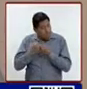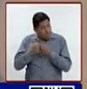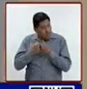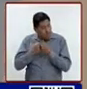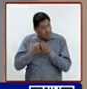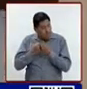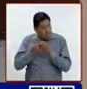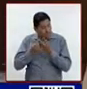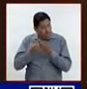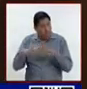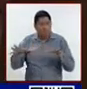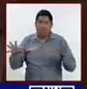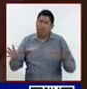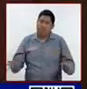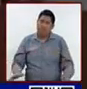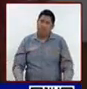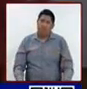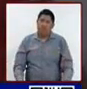Acá.